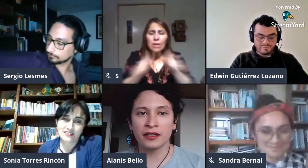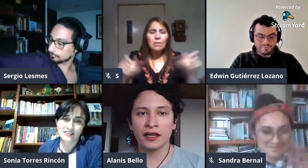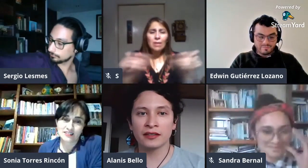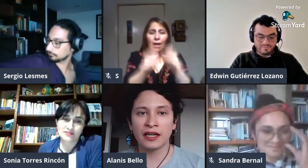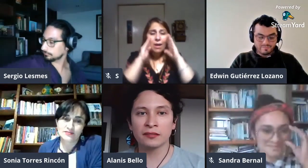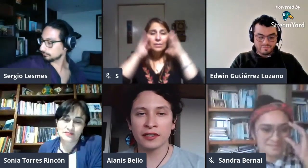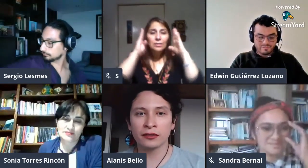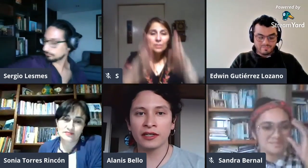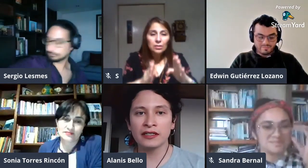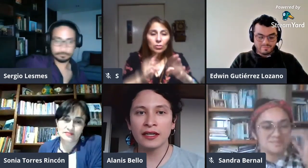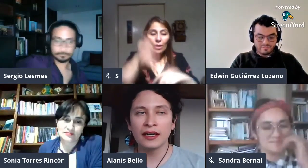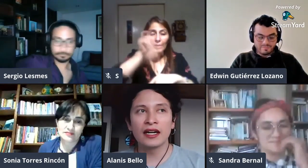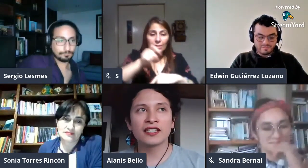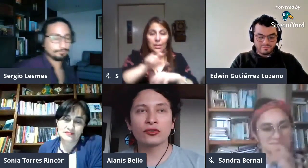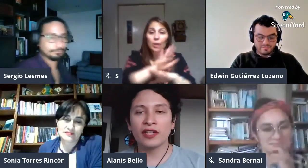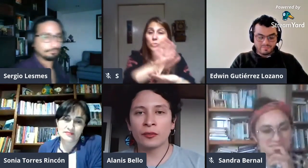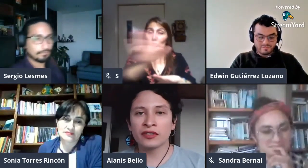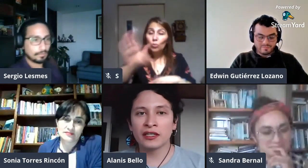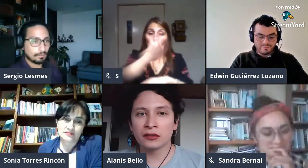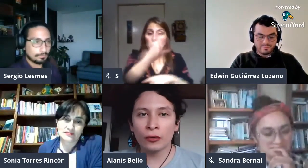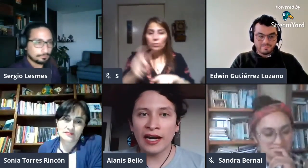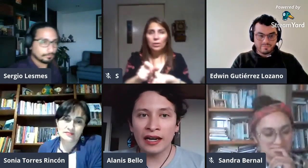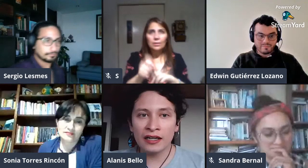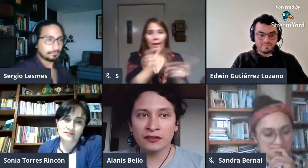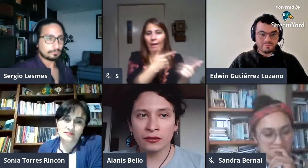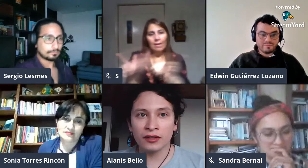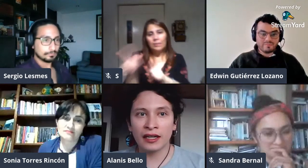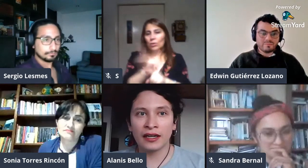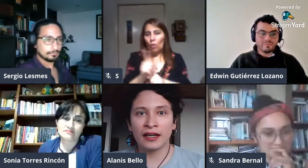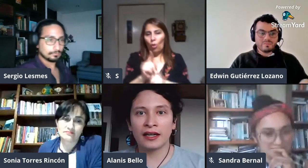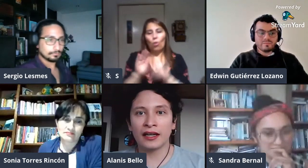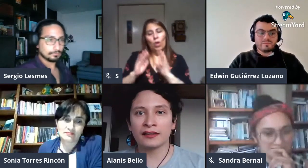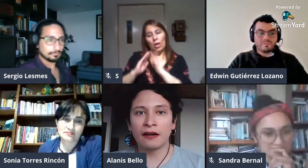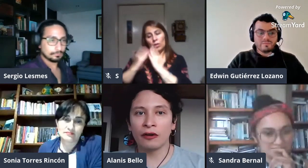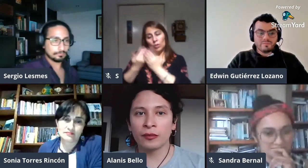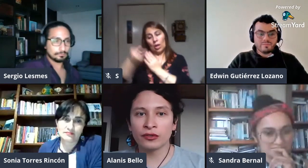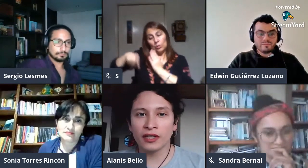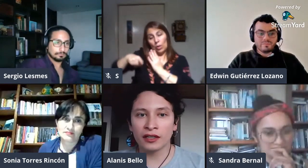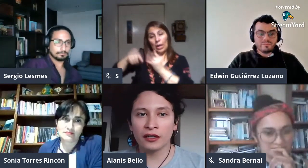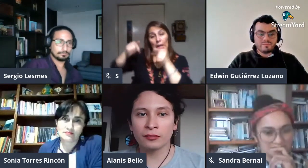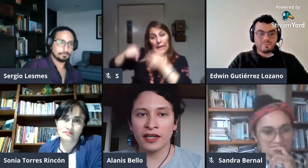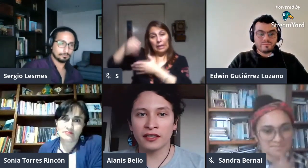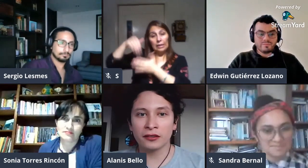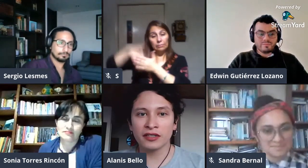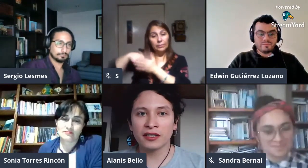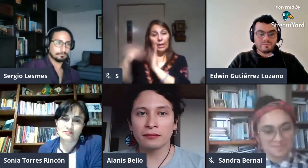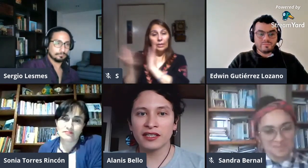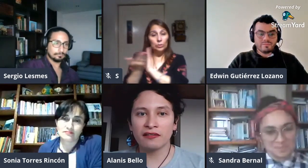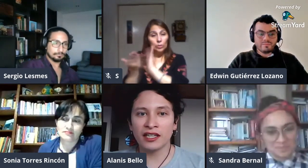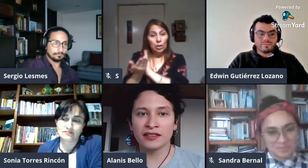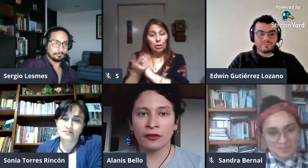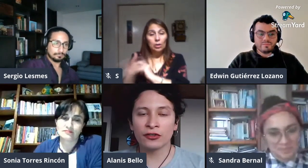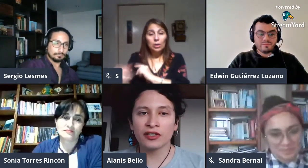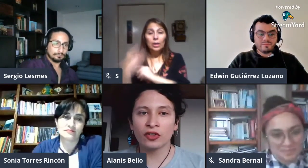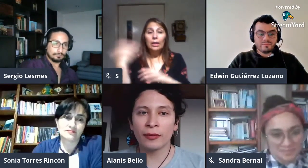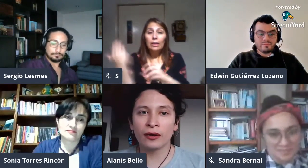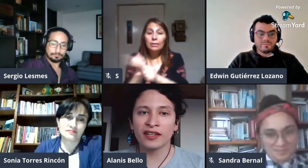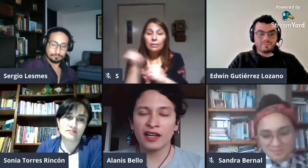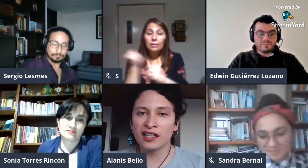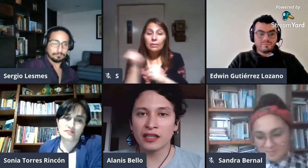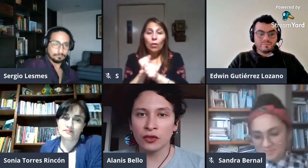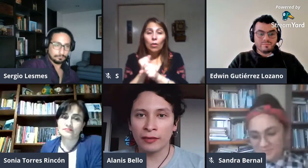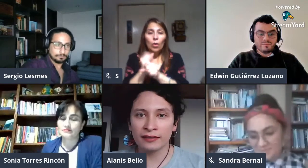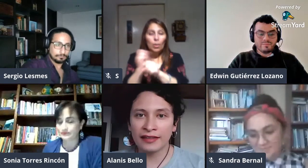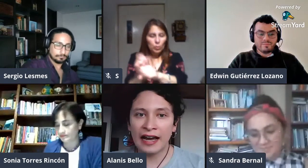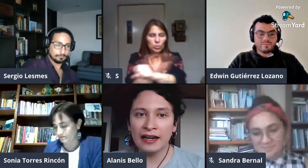las necesidades de las personas. Estudiamos en escuelas donde el trabajo emocional de los maestros es invisibilizado y no se toma en